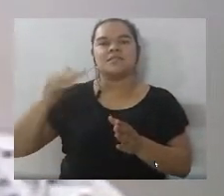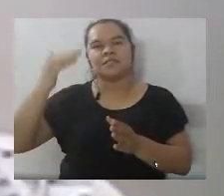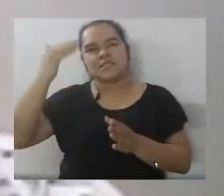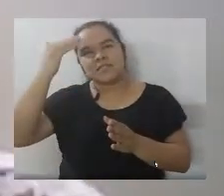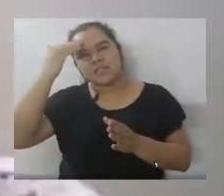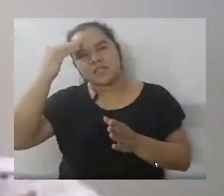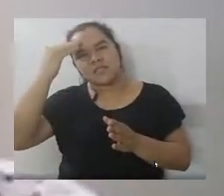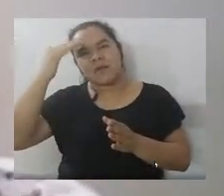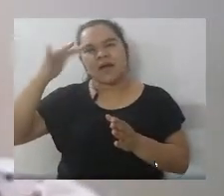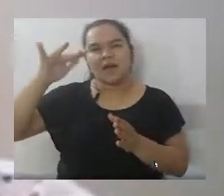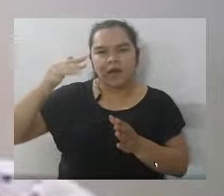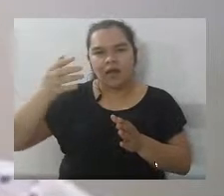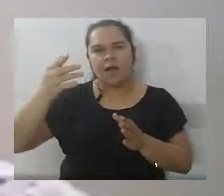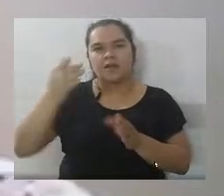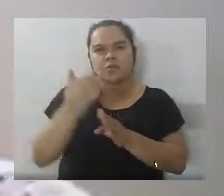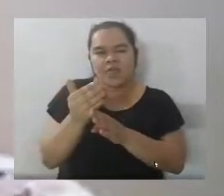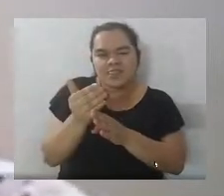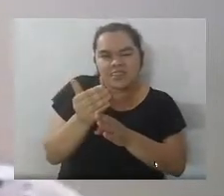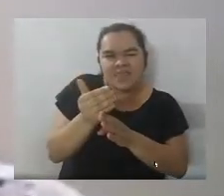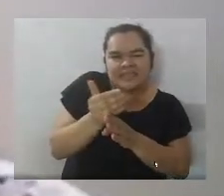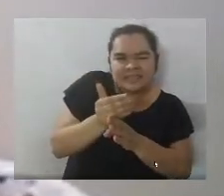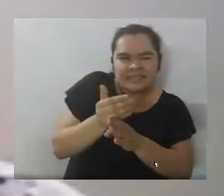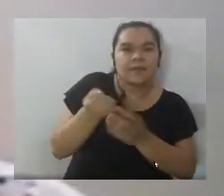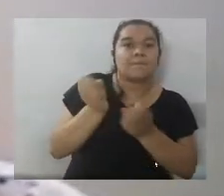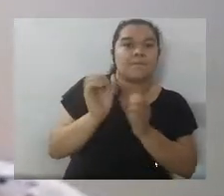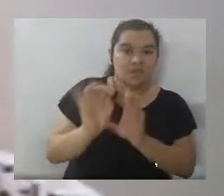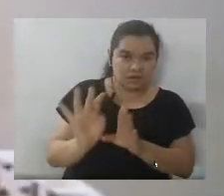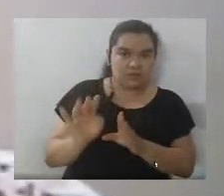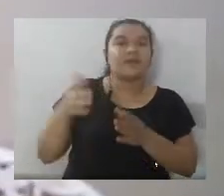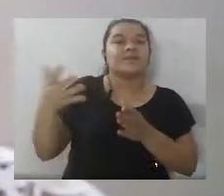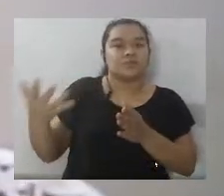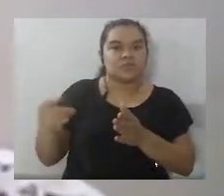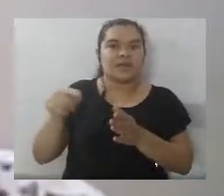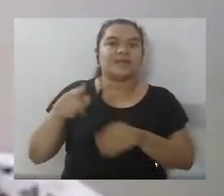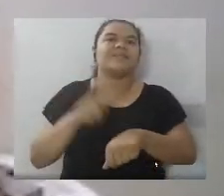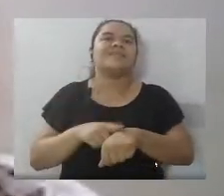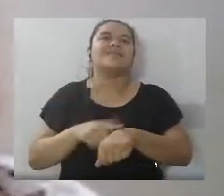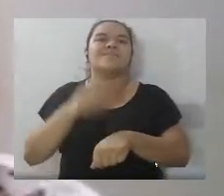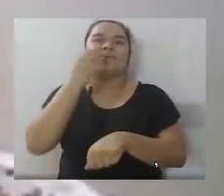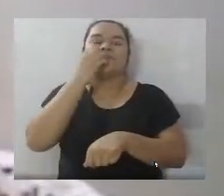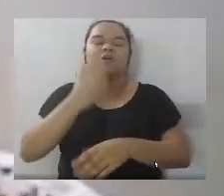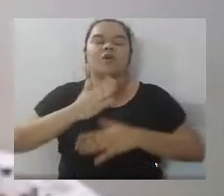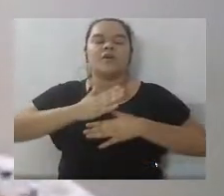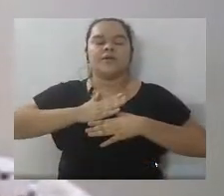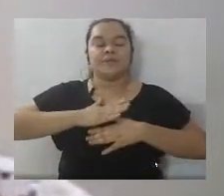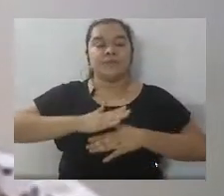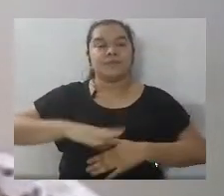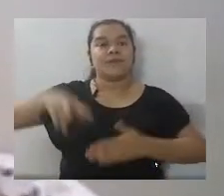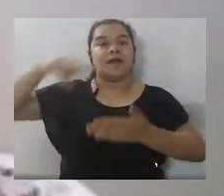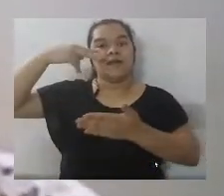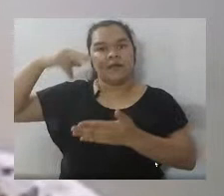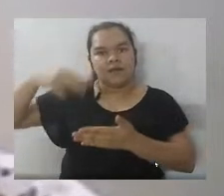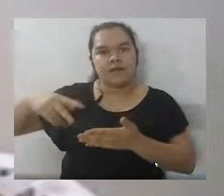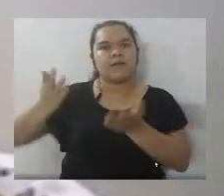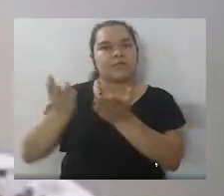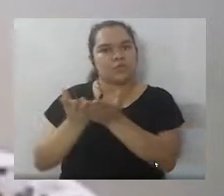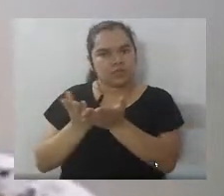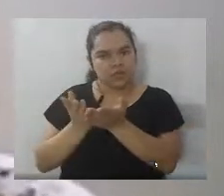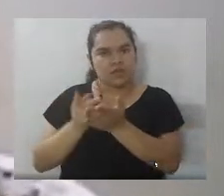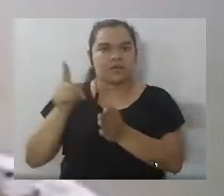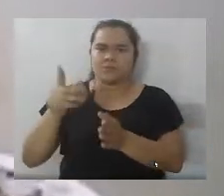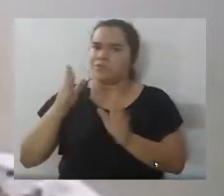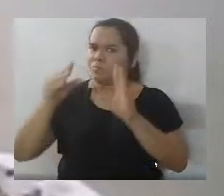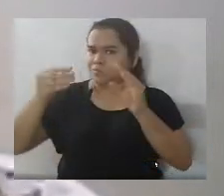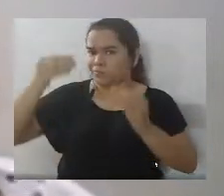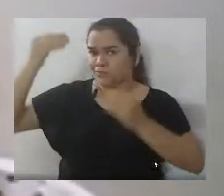del alumnado, y eso le da tiempo también a que vayan más despacio, más lentamente y se vayan adaptando. O sea